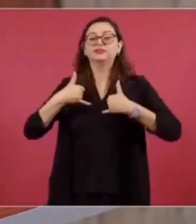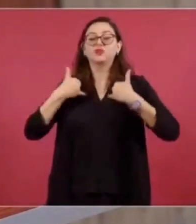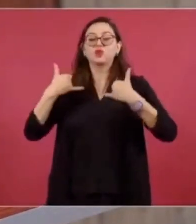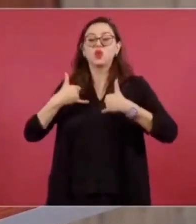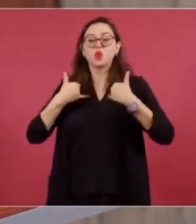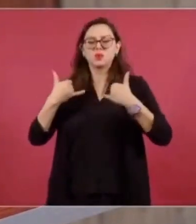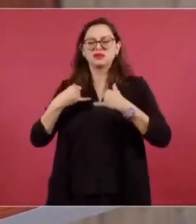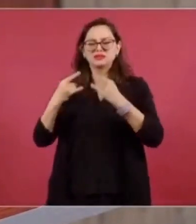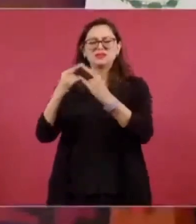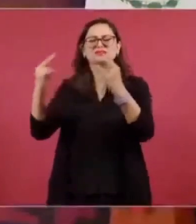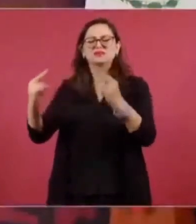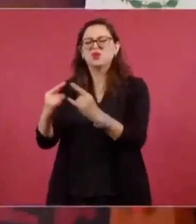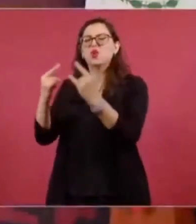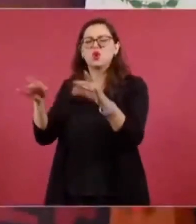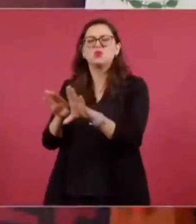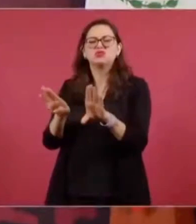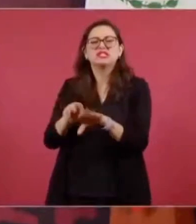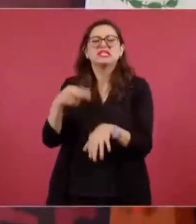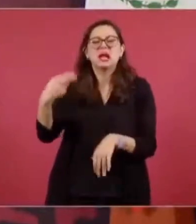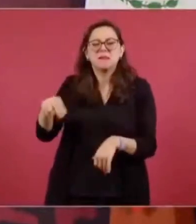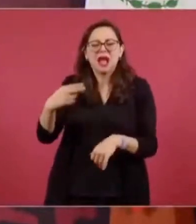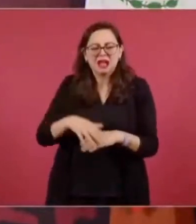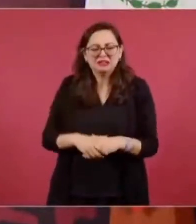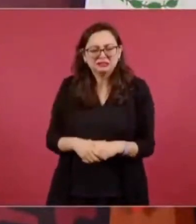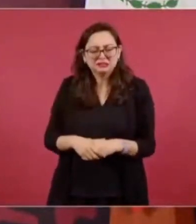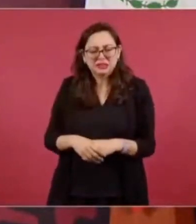Boy Scouts. Boy Scouts.